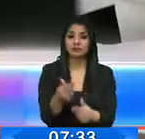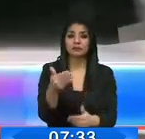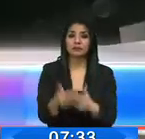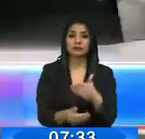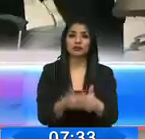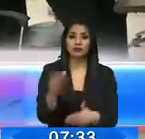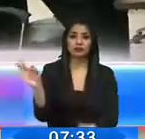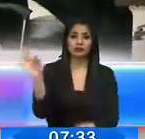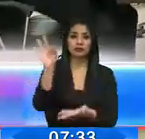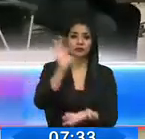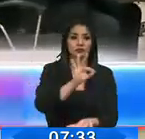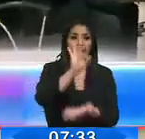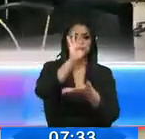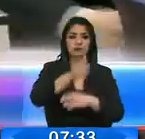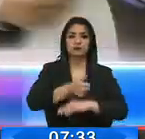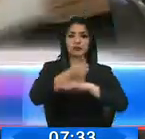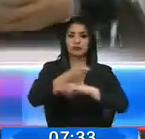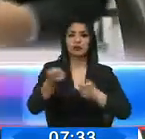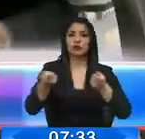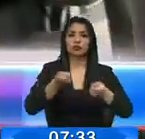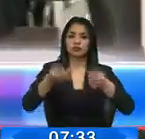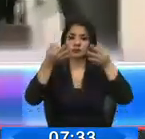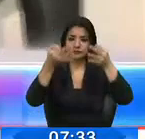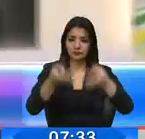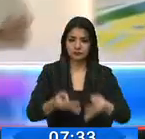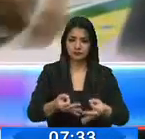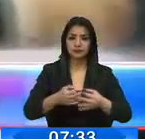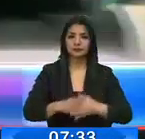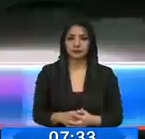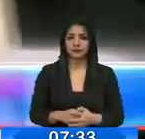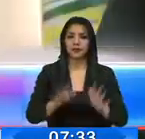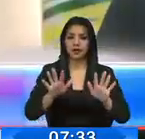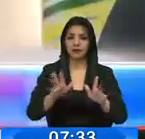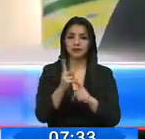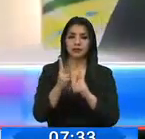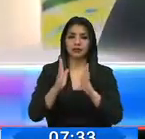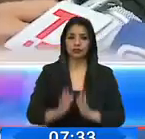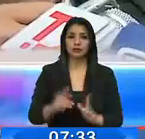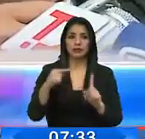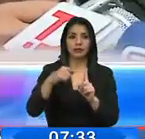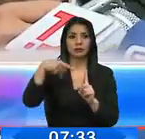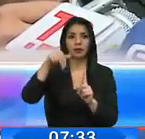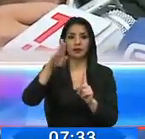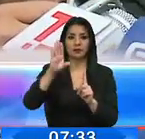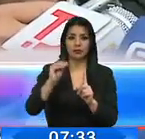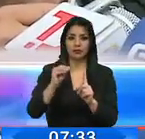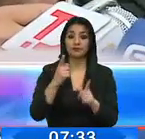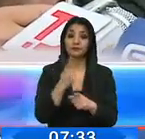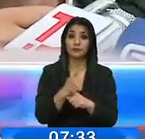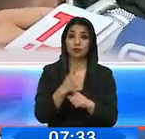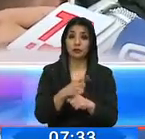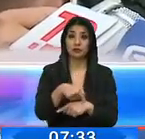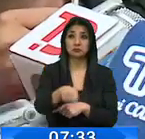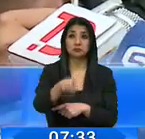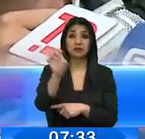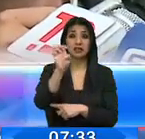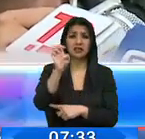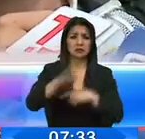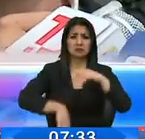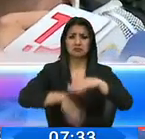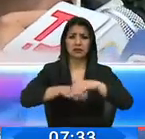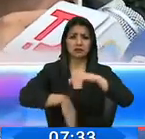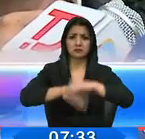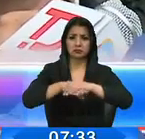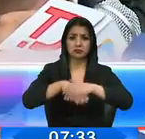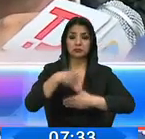de designación de autoridades de control definitivas, señaló el consejero Pablo Dávila. Nosotros esperamos que para enero